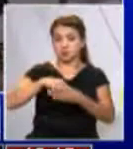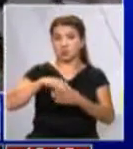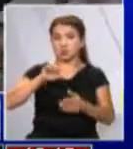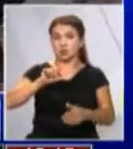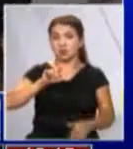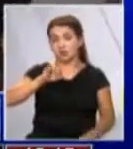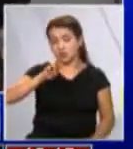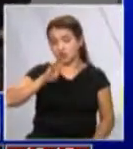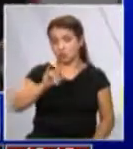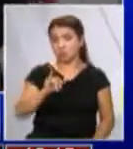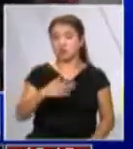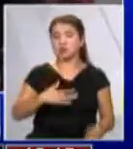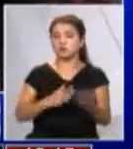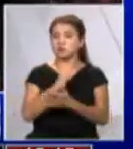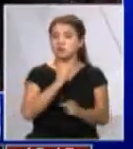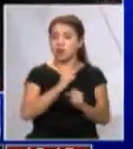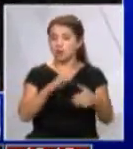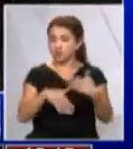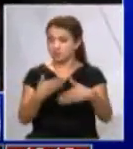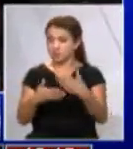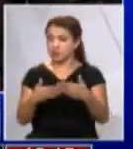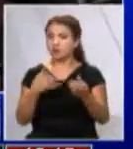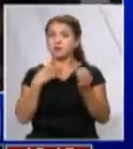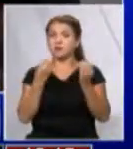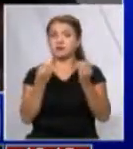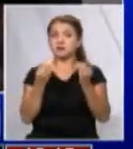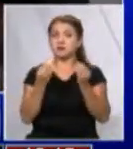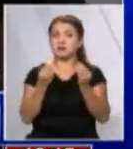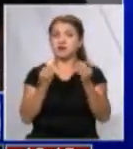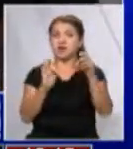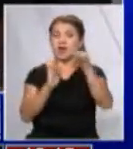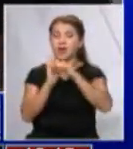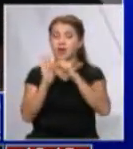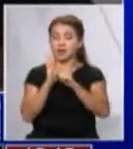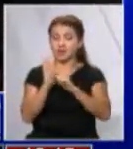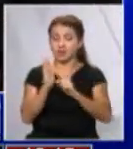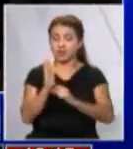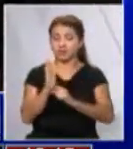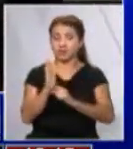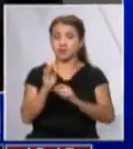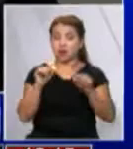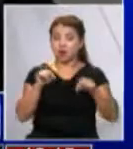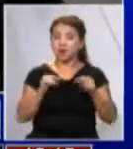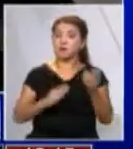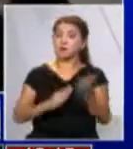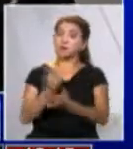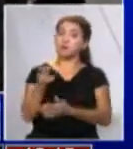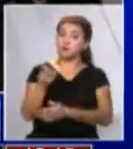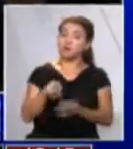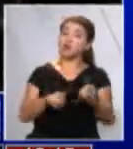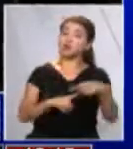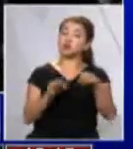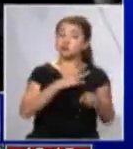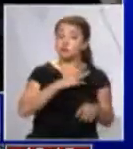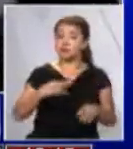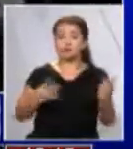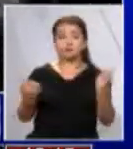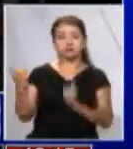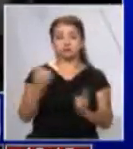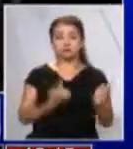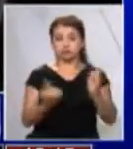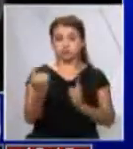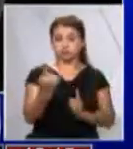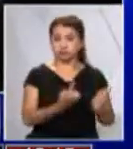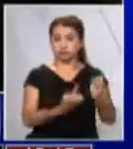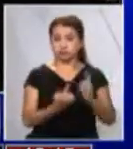se trabajó un poco, se adelantaron algunos aspectos de la agenda legislativa en esa jornada y ahora se están retomando ya con el resto de los ministros que han llegado de sus